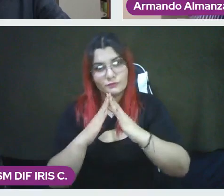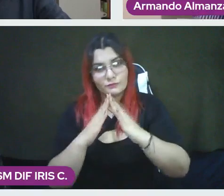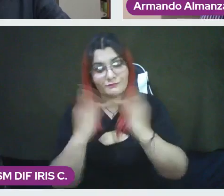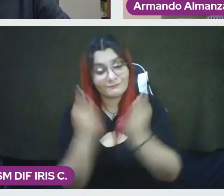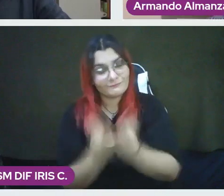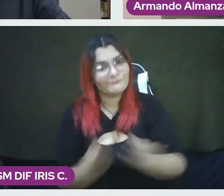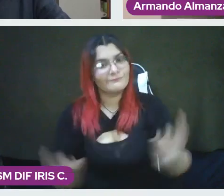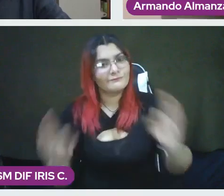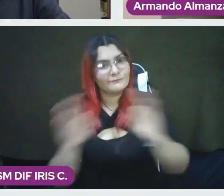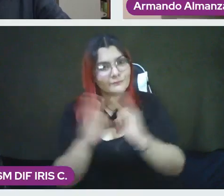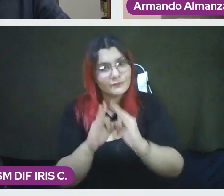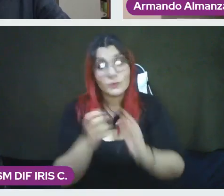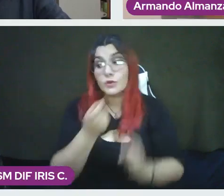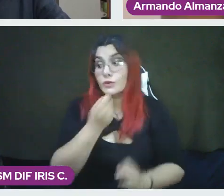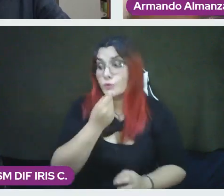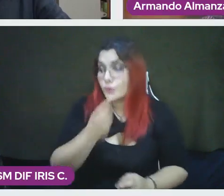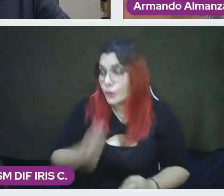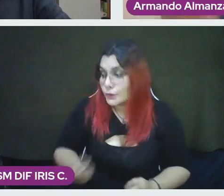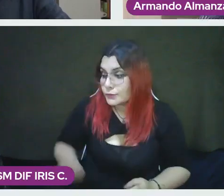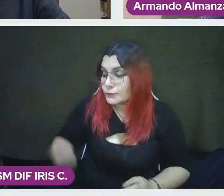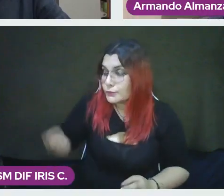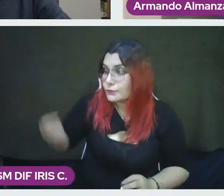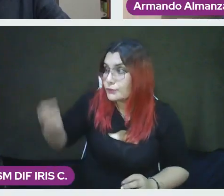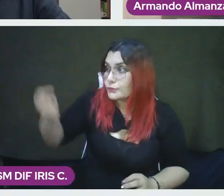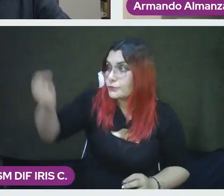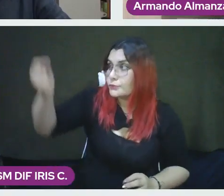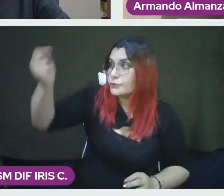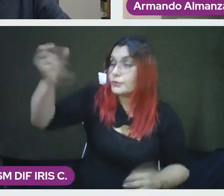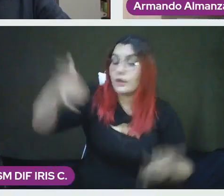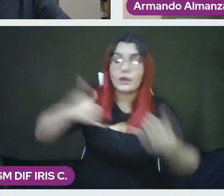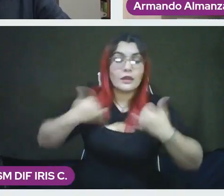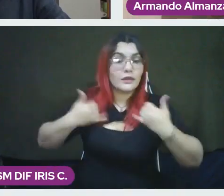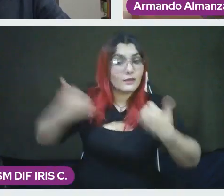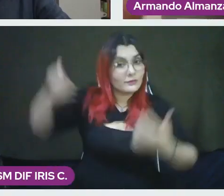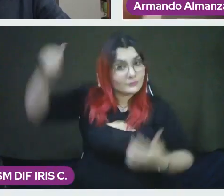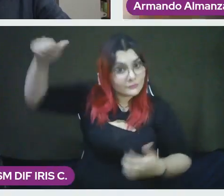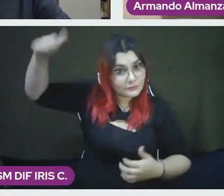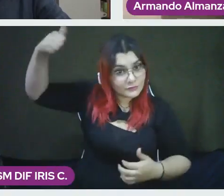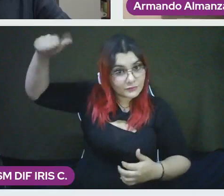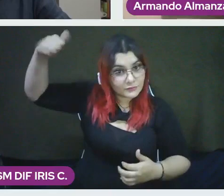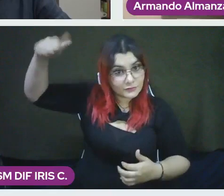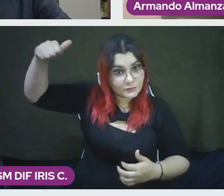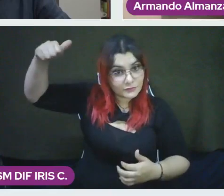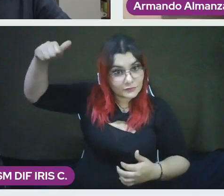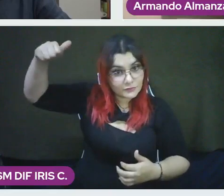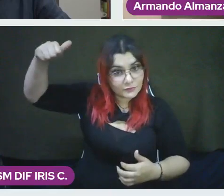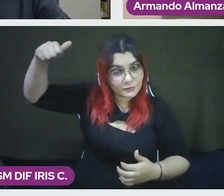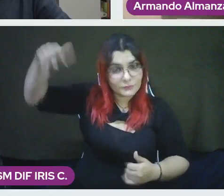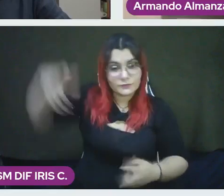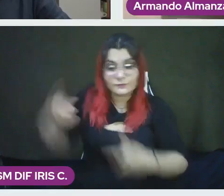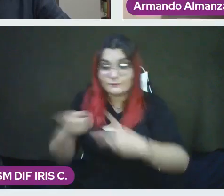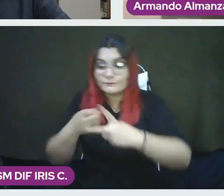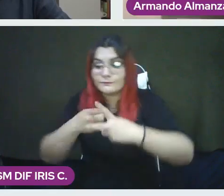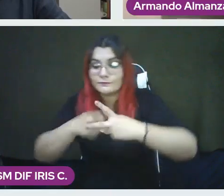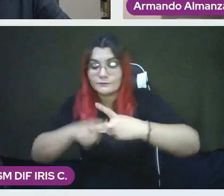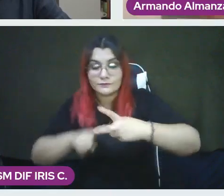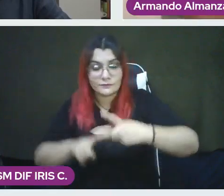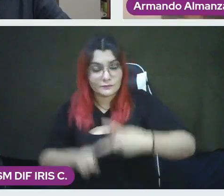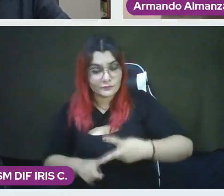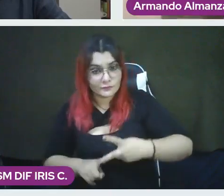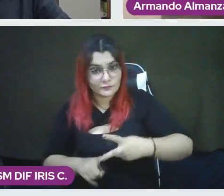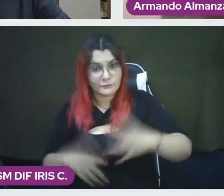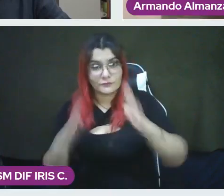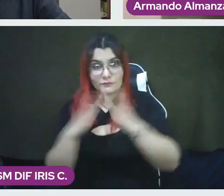el adolescente, inclusive el adulto que va a la escuela, tiene que salir desde su casa. Es algo que